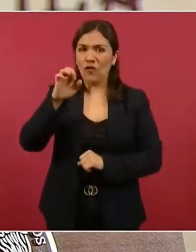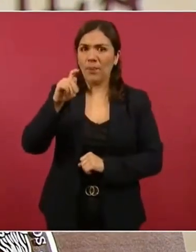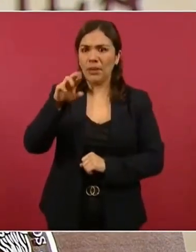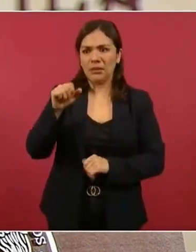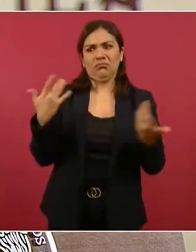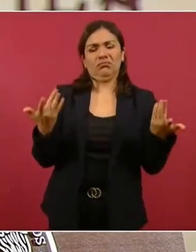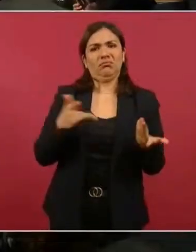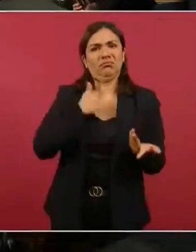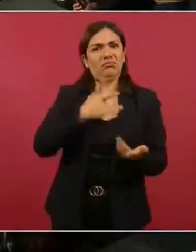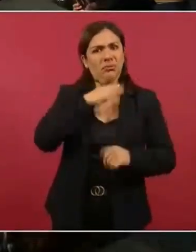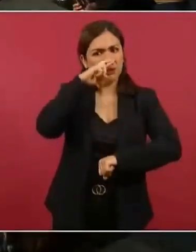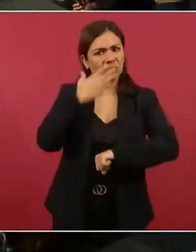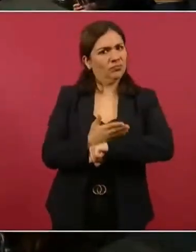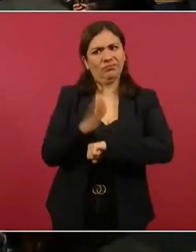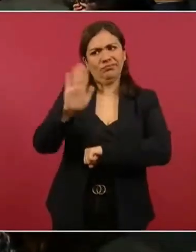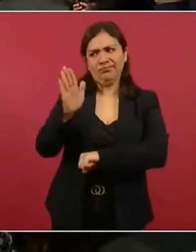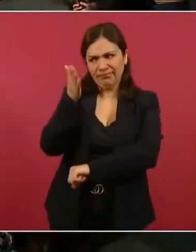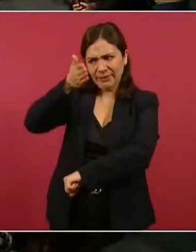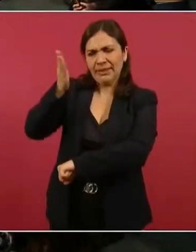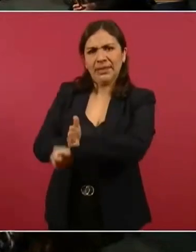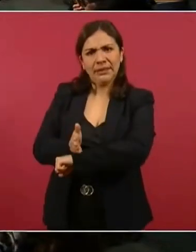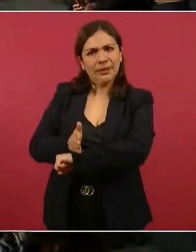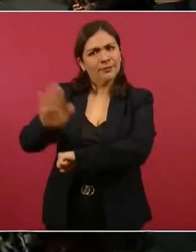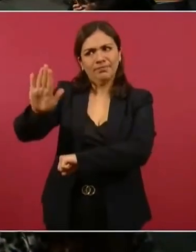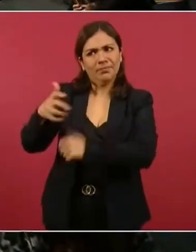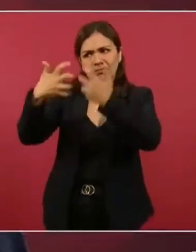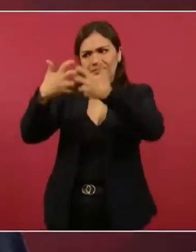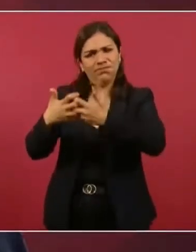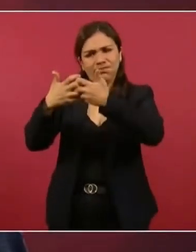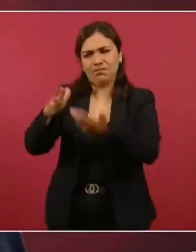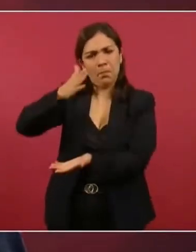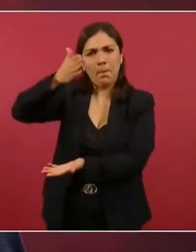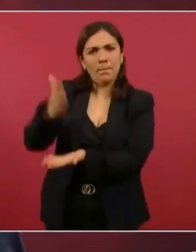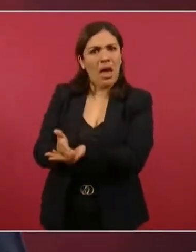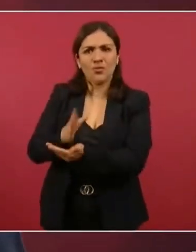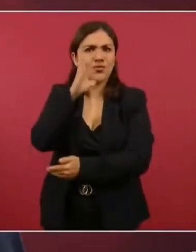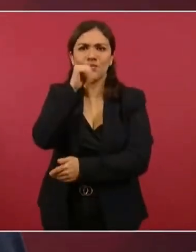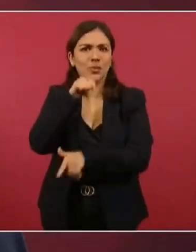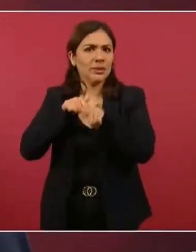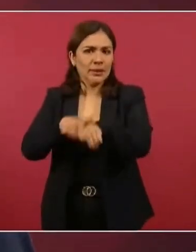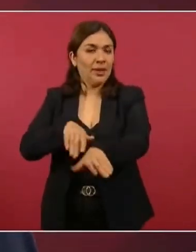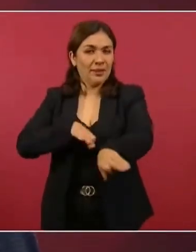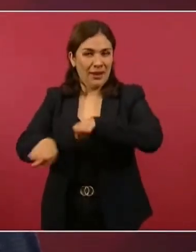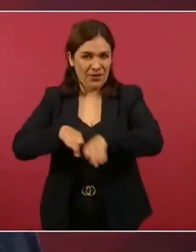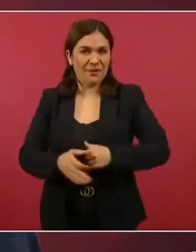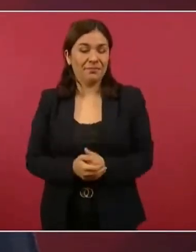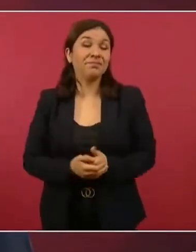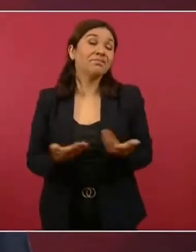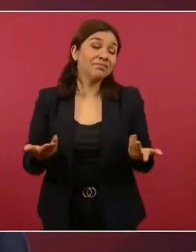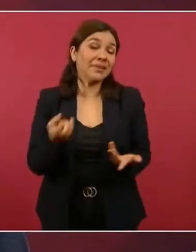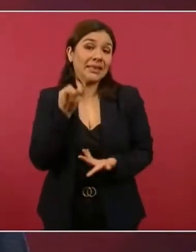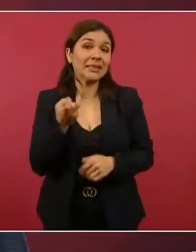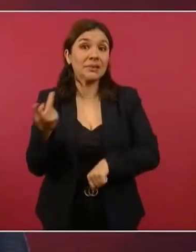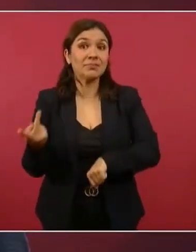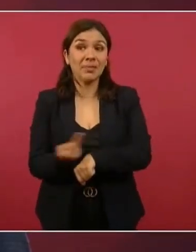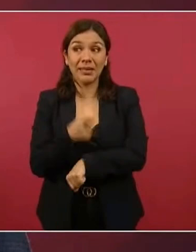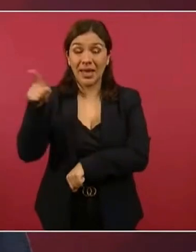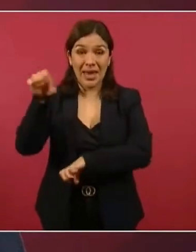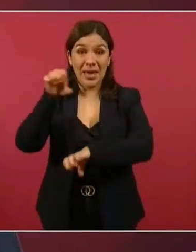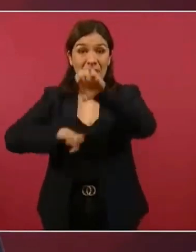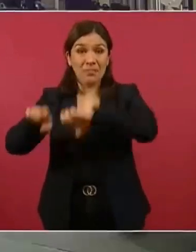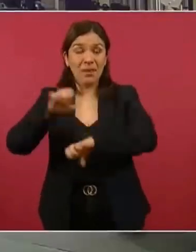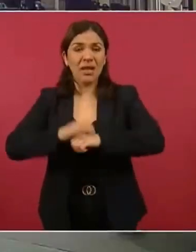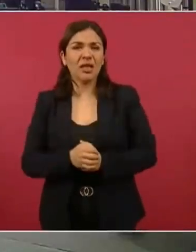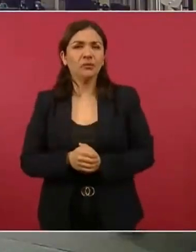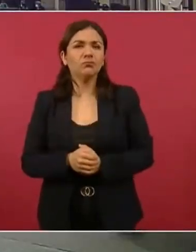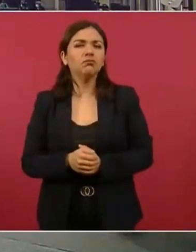responsabilidad, sancionó a esta empresa y le paró líneas de producción. Finalmente, lo que ocurrió es que esta empresa